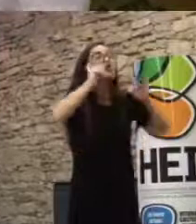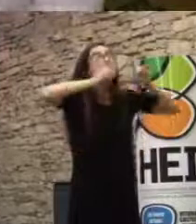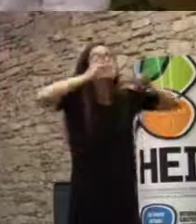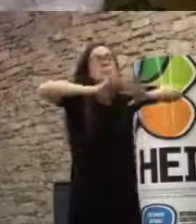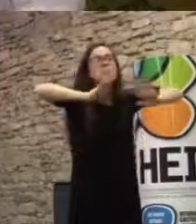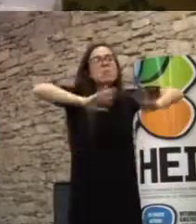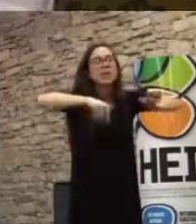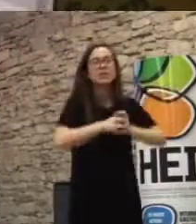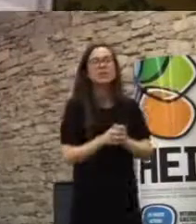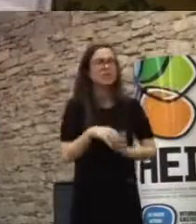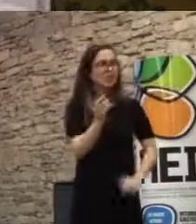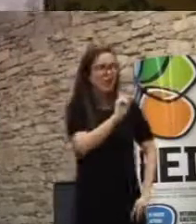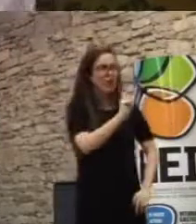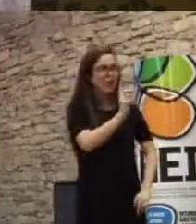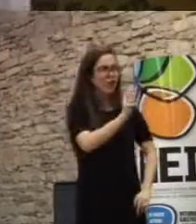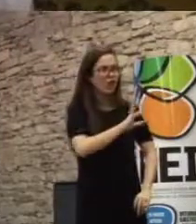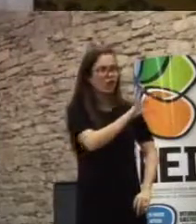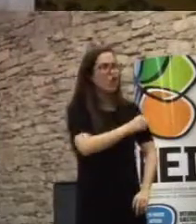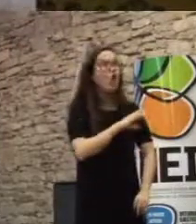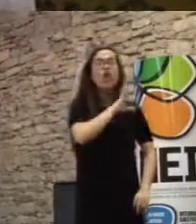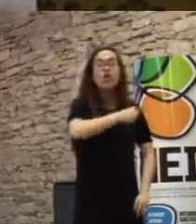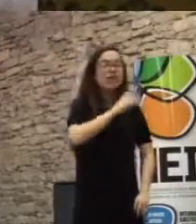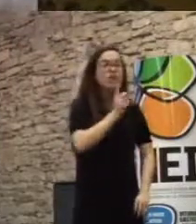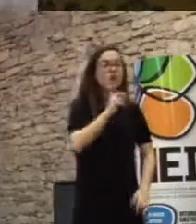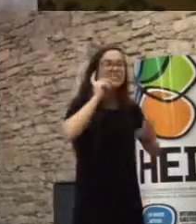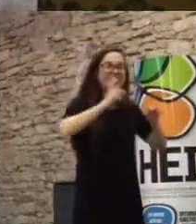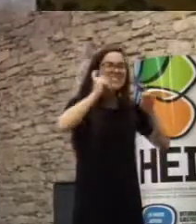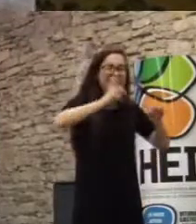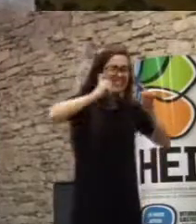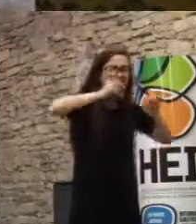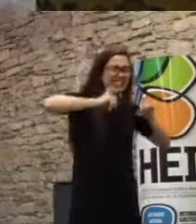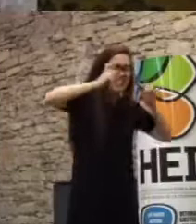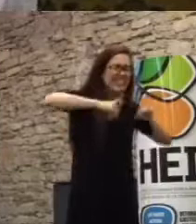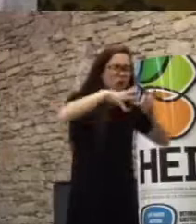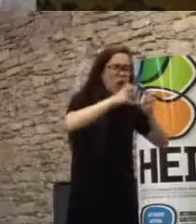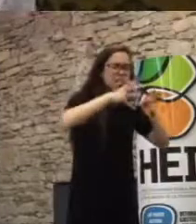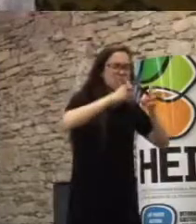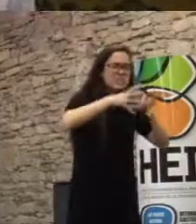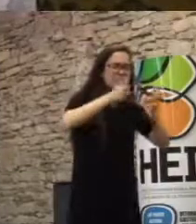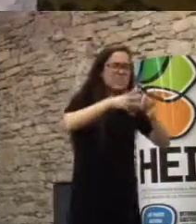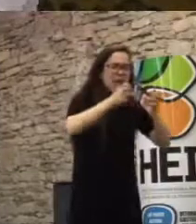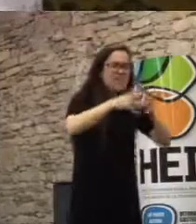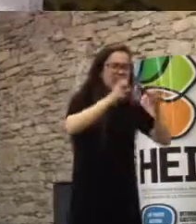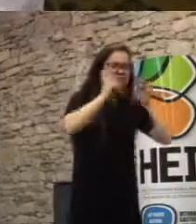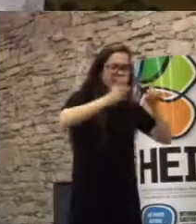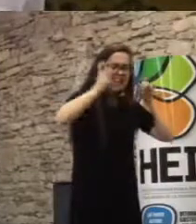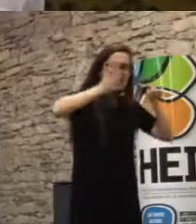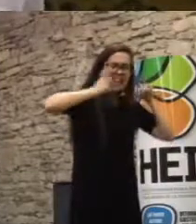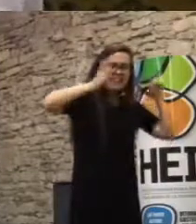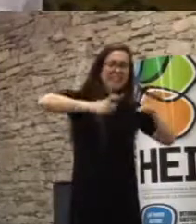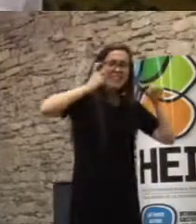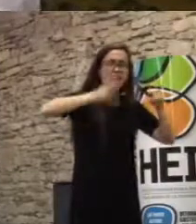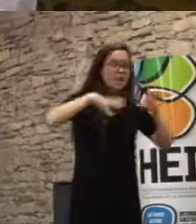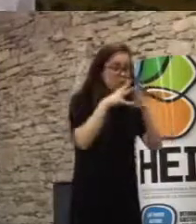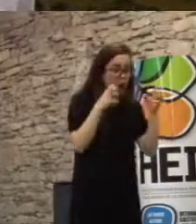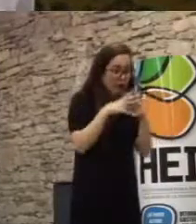no no no no puedes sólo intenta no intentarlo dale dale inténtalo con ganas con ganas intenta lo intenta lo intenta intenta intenta pero